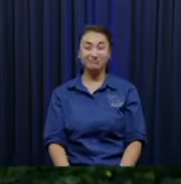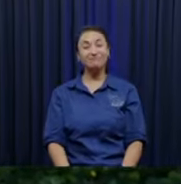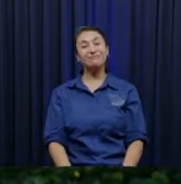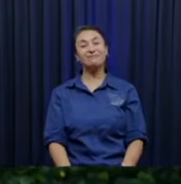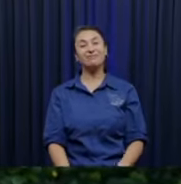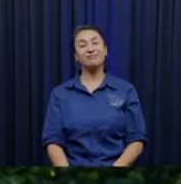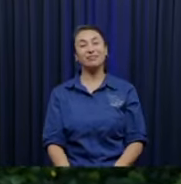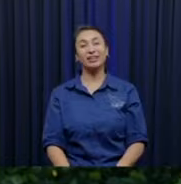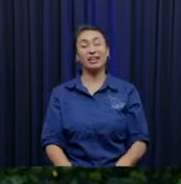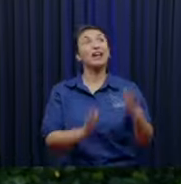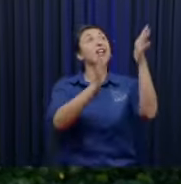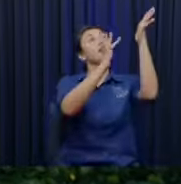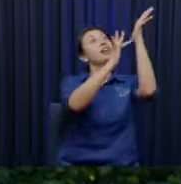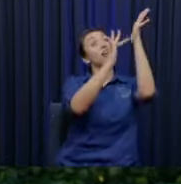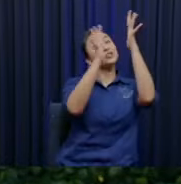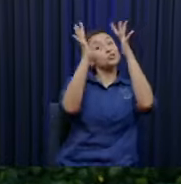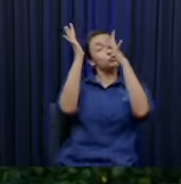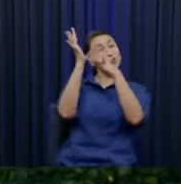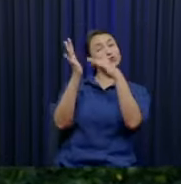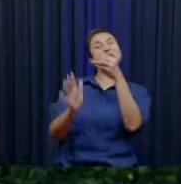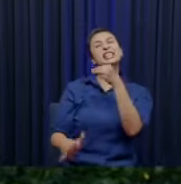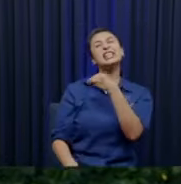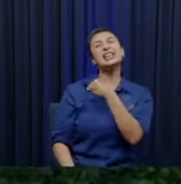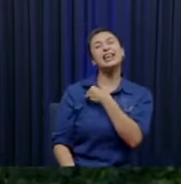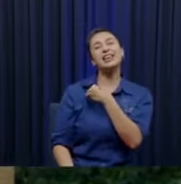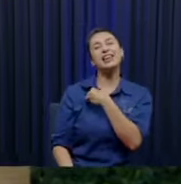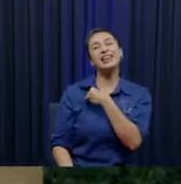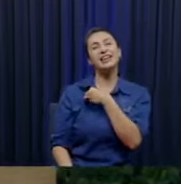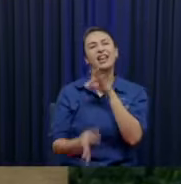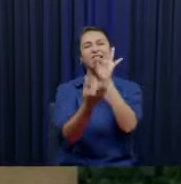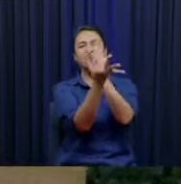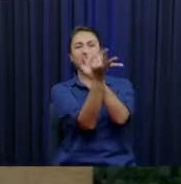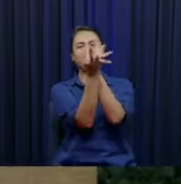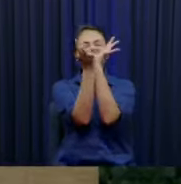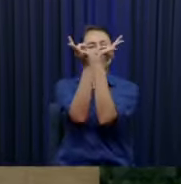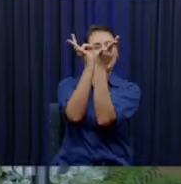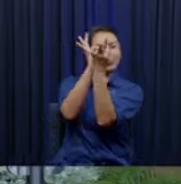mi imagen, pero no se va a quedar así, la voy a hacer a mi